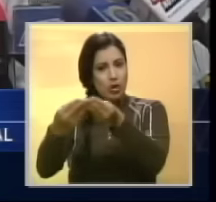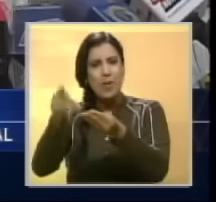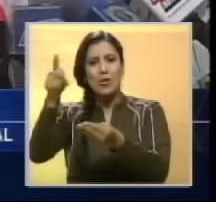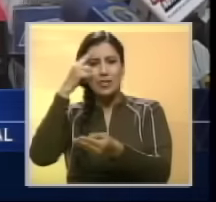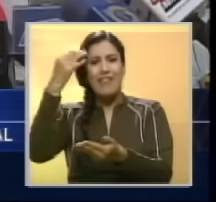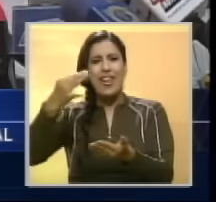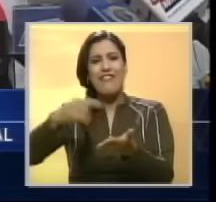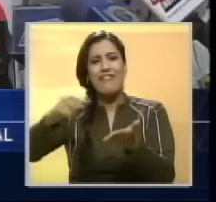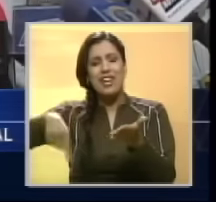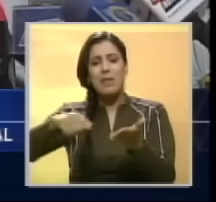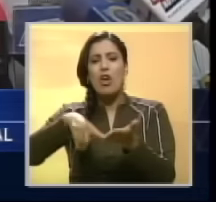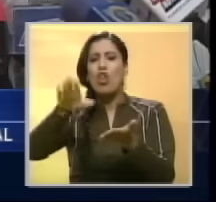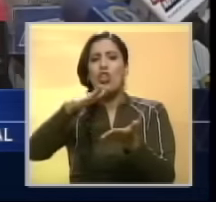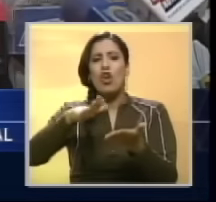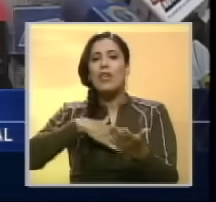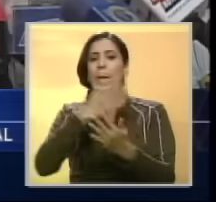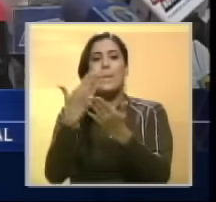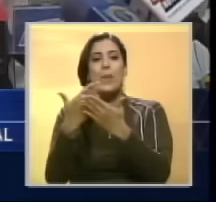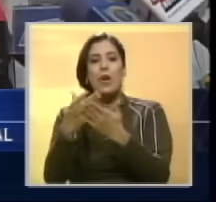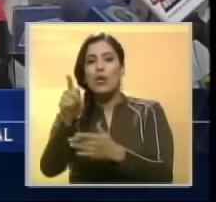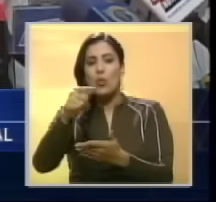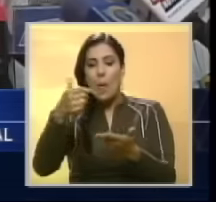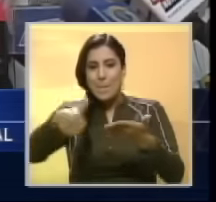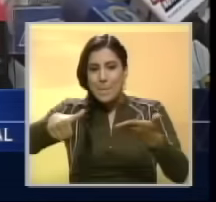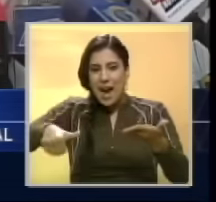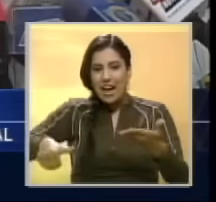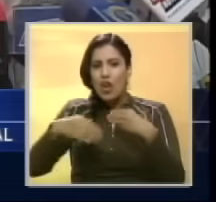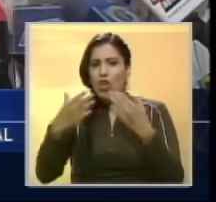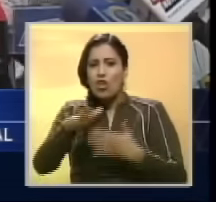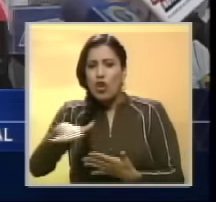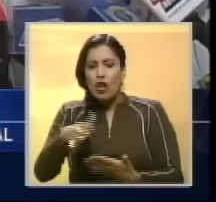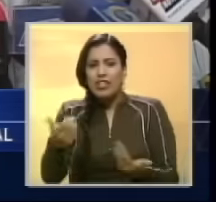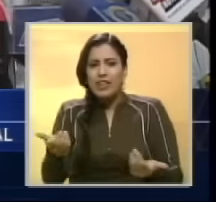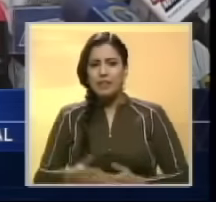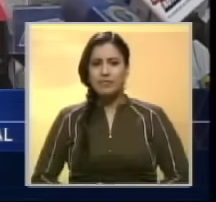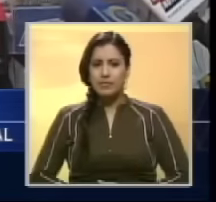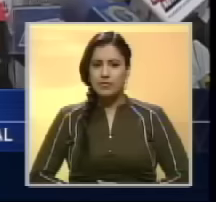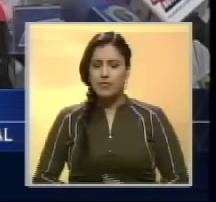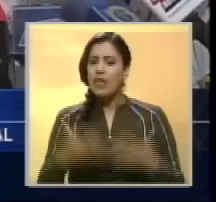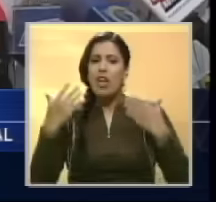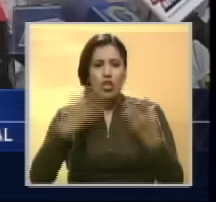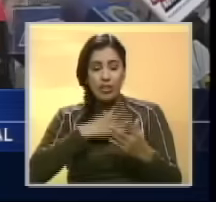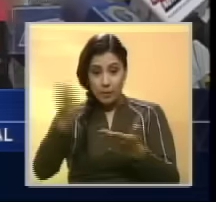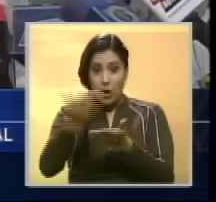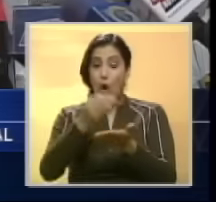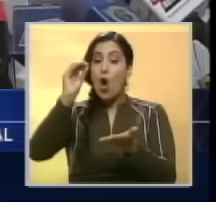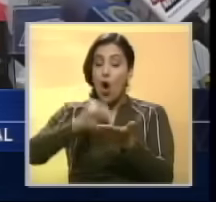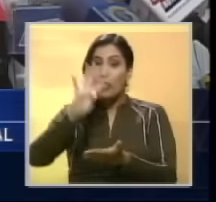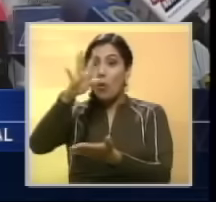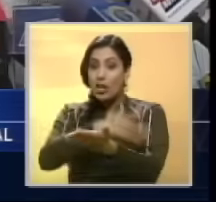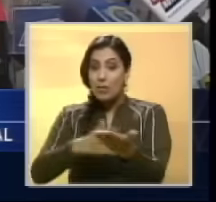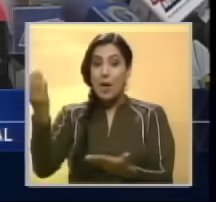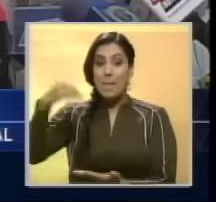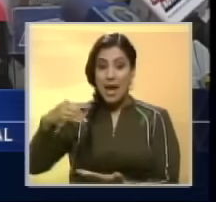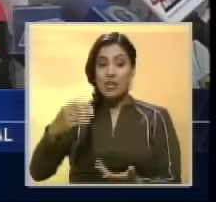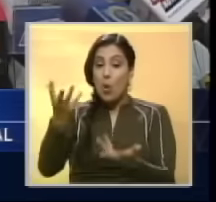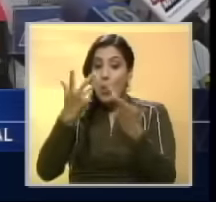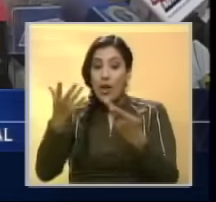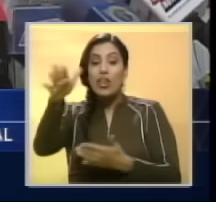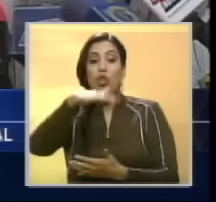chimbas díganos Dónde vamos Dónde va a poner sus máquinas para ponerla el dedo para después recoger 4 millones de firmas má